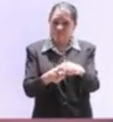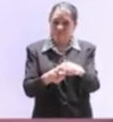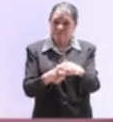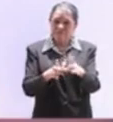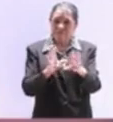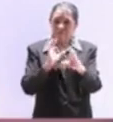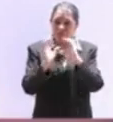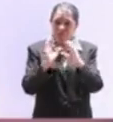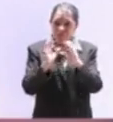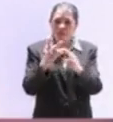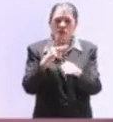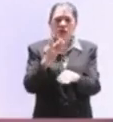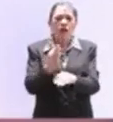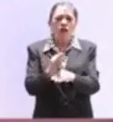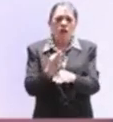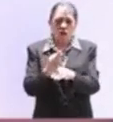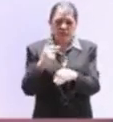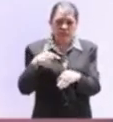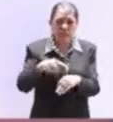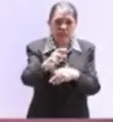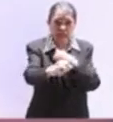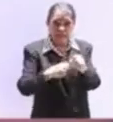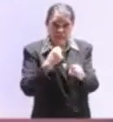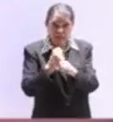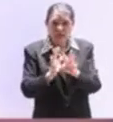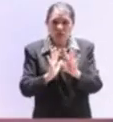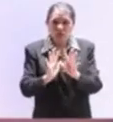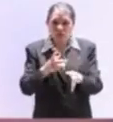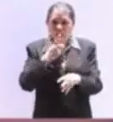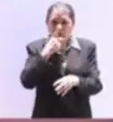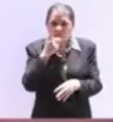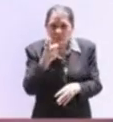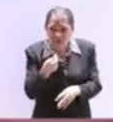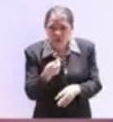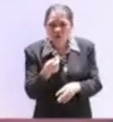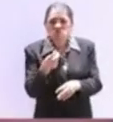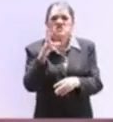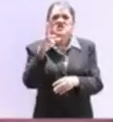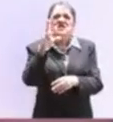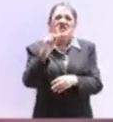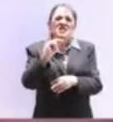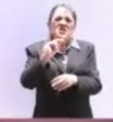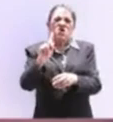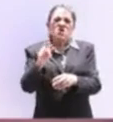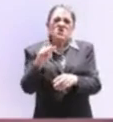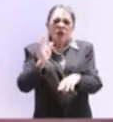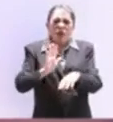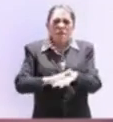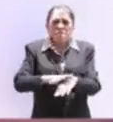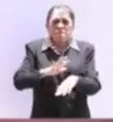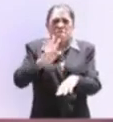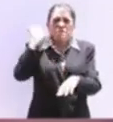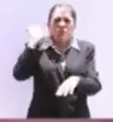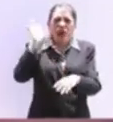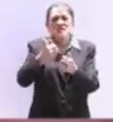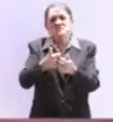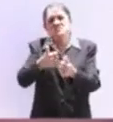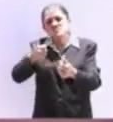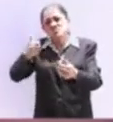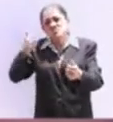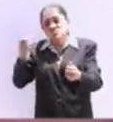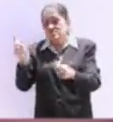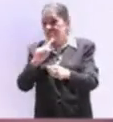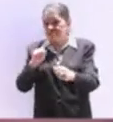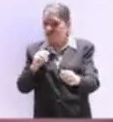que las auditorías posteriores no sean muestrales, sino sea a la mitad de los municipios del